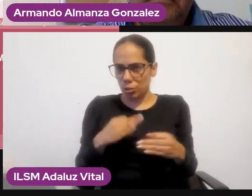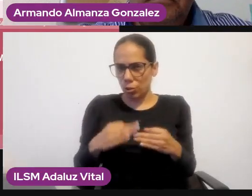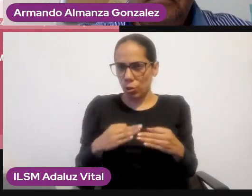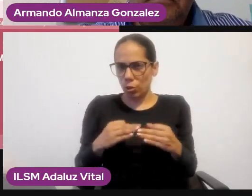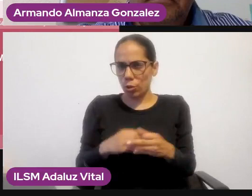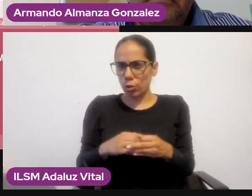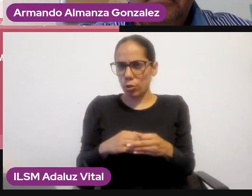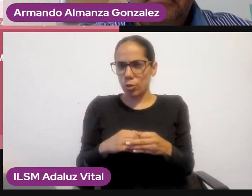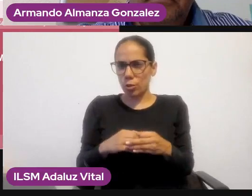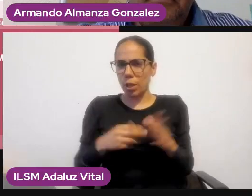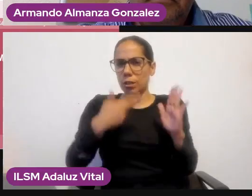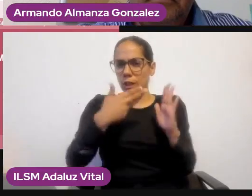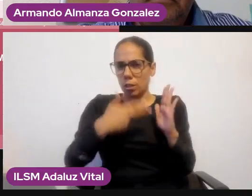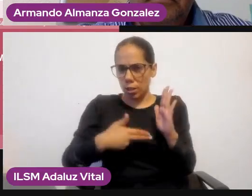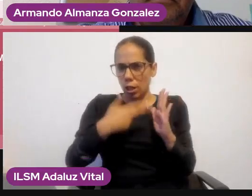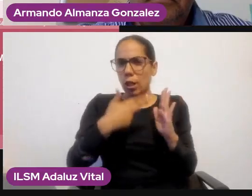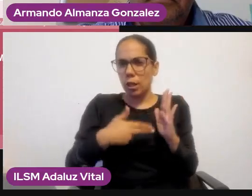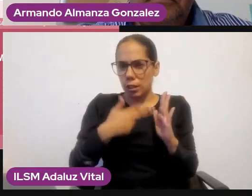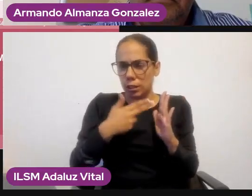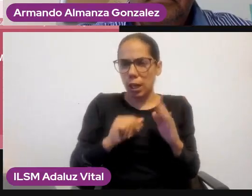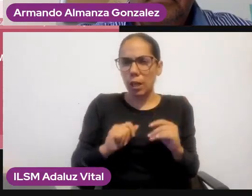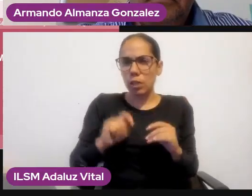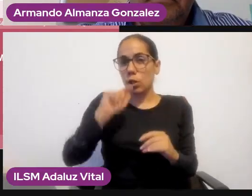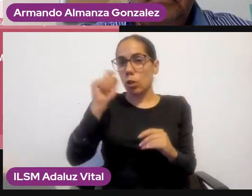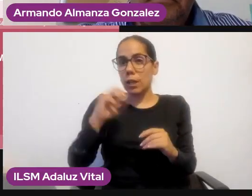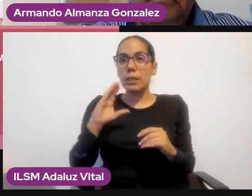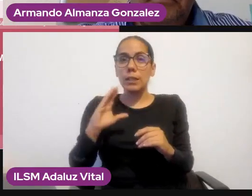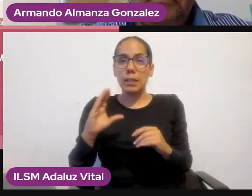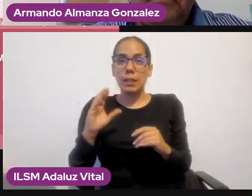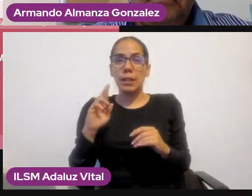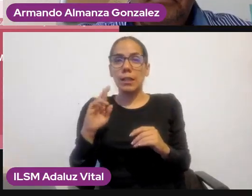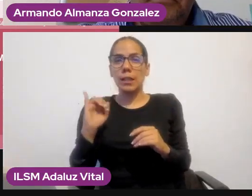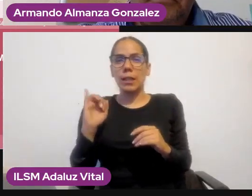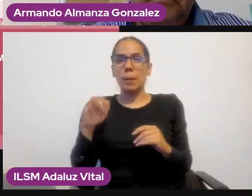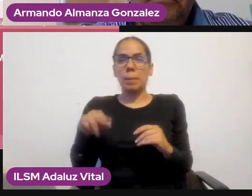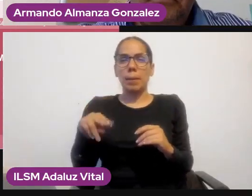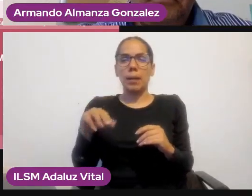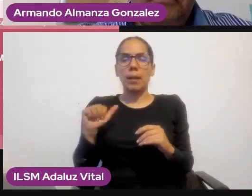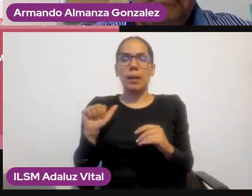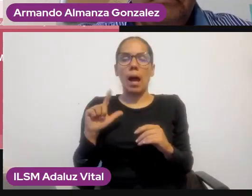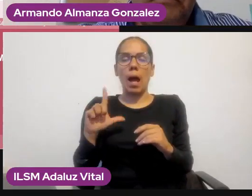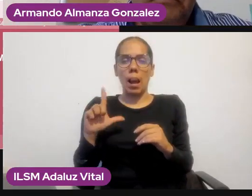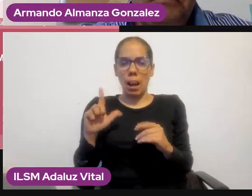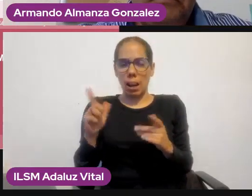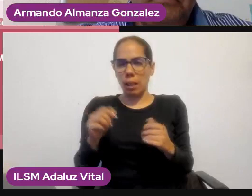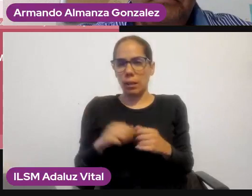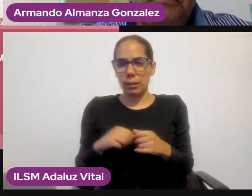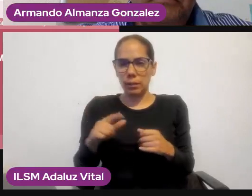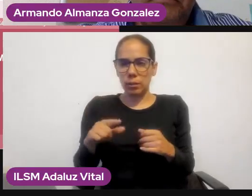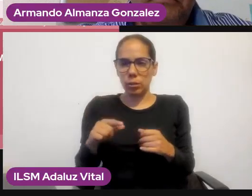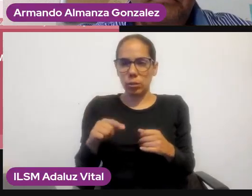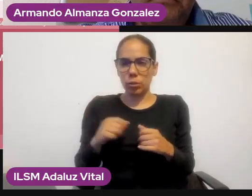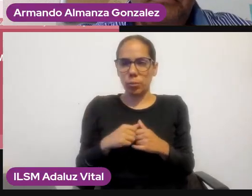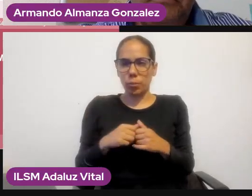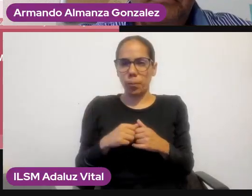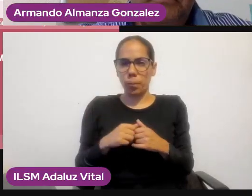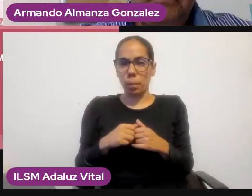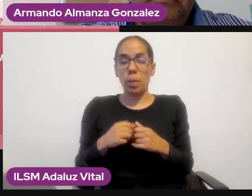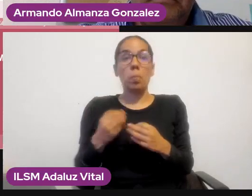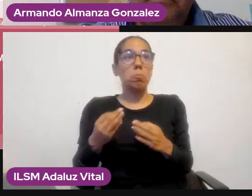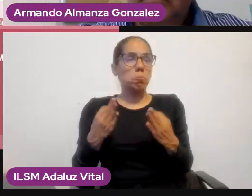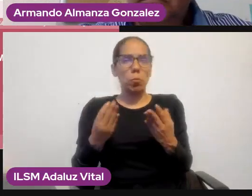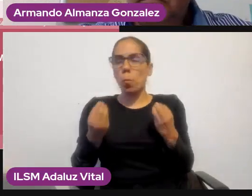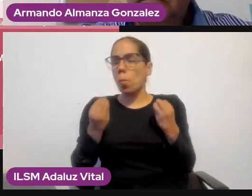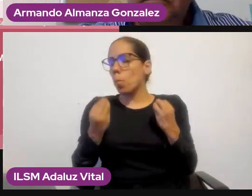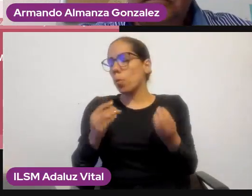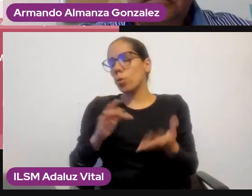taller técnicas de interrogatorio criminal, así como perfilación criminal. Es un gusto, de verdad, doctor, hoy